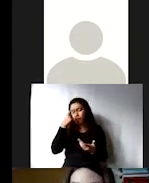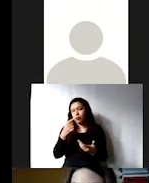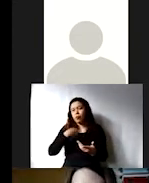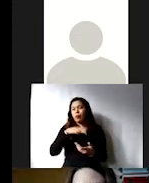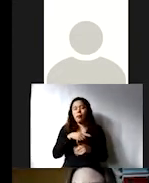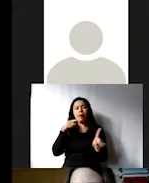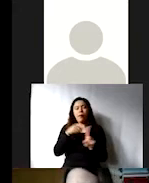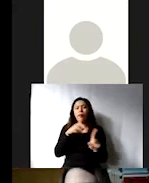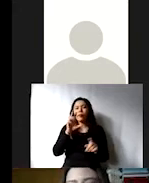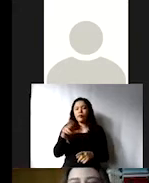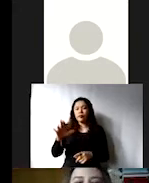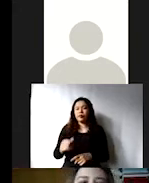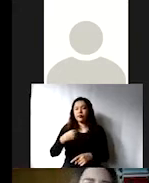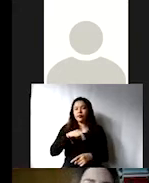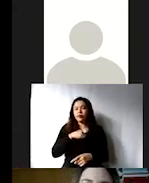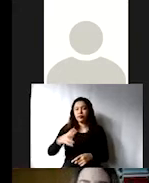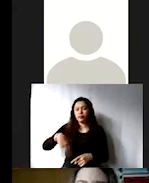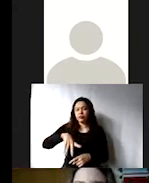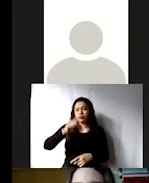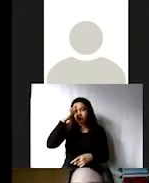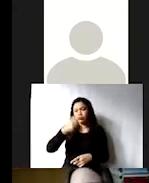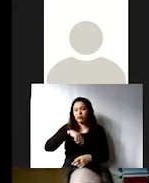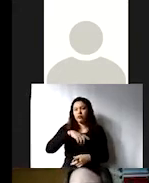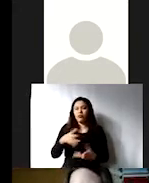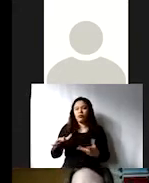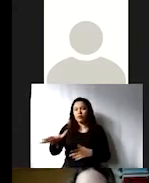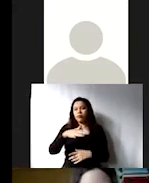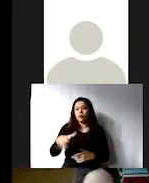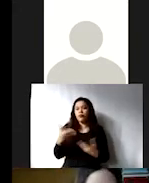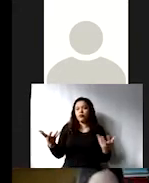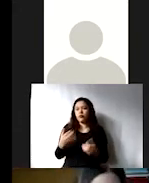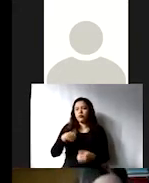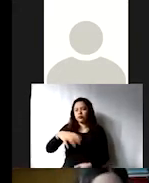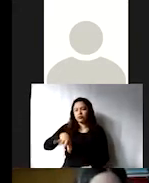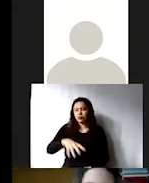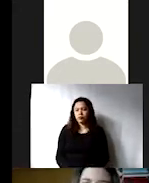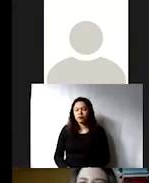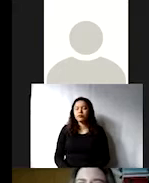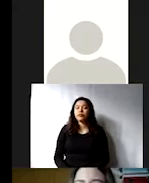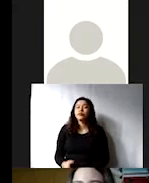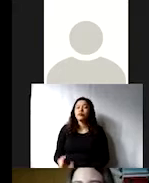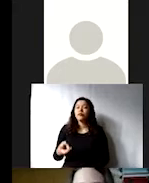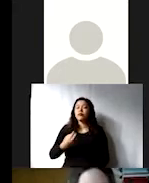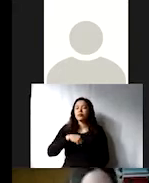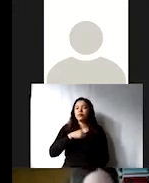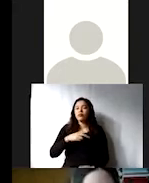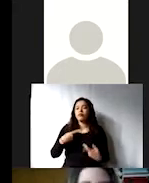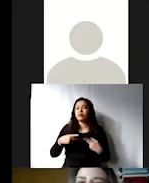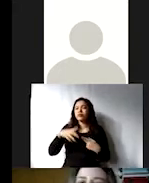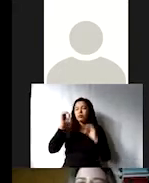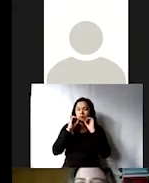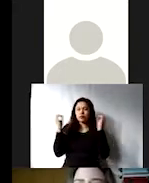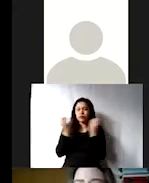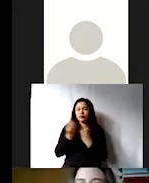que nunca perdamos de vista el bienestar que buscamos tener para nuestros ecosistemas. Entonces ahí en ese caso, y lo que siempre le digo a las organizaciones,